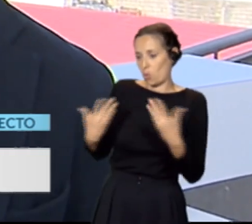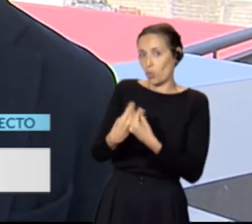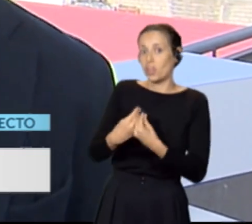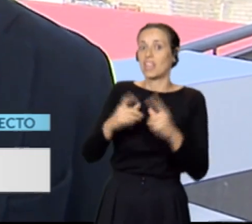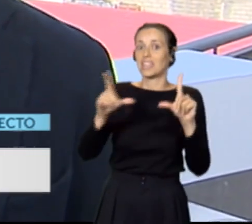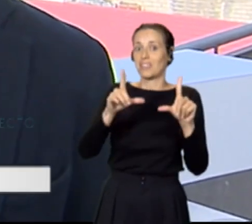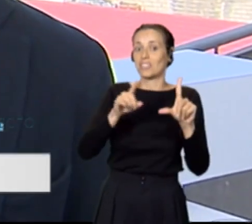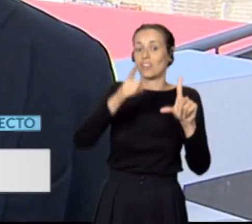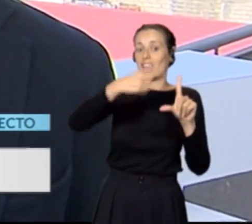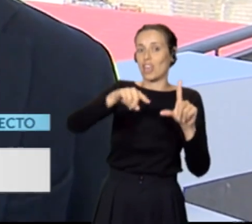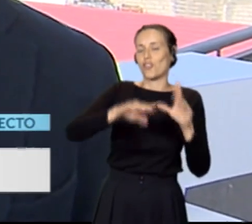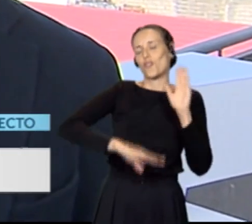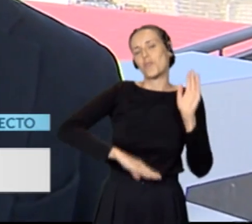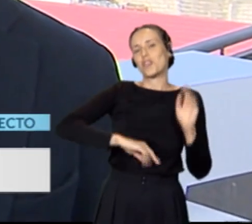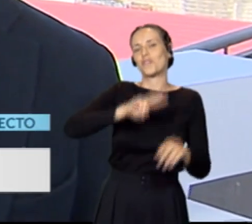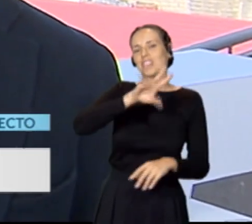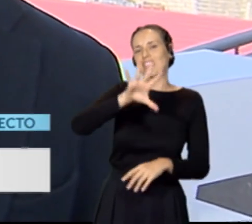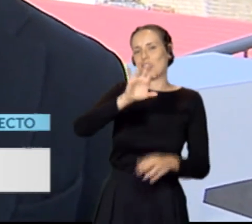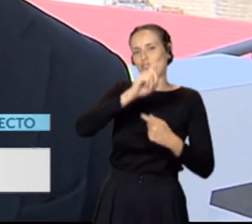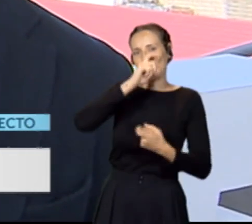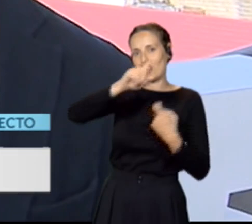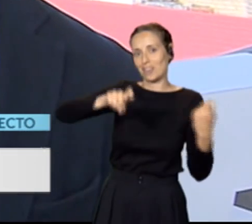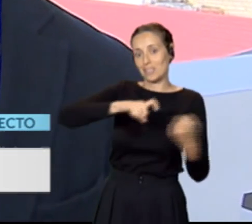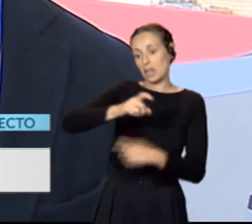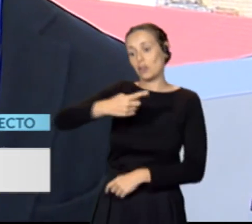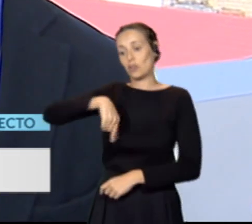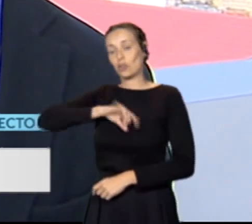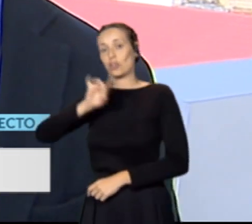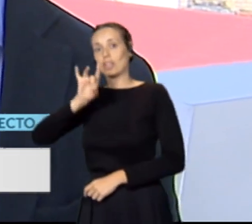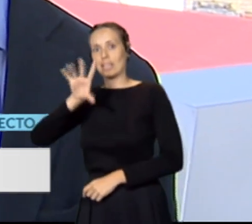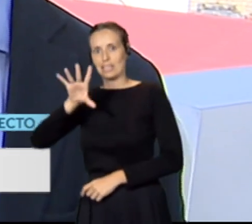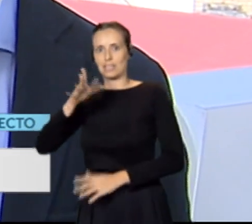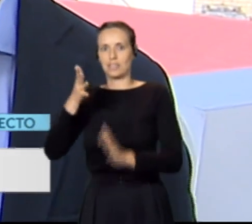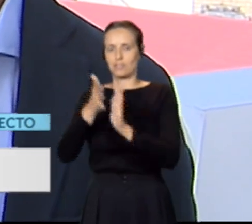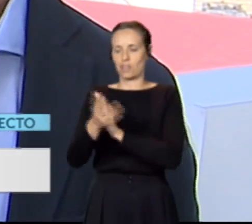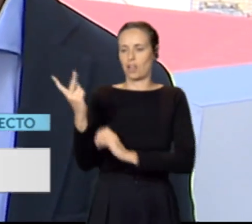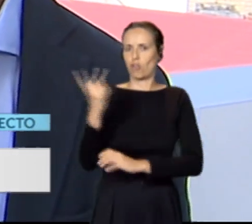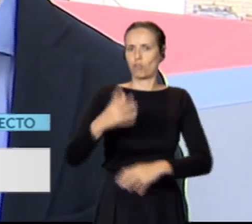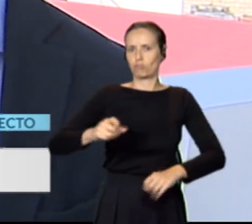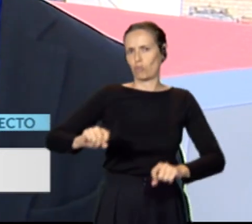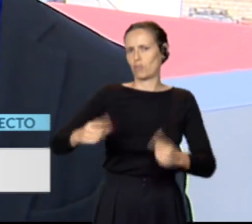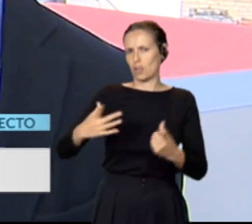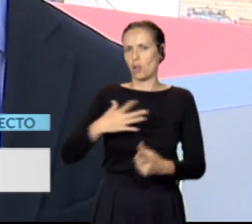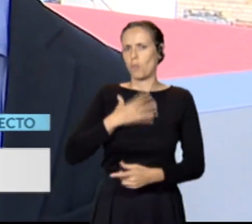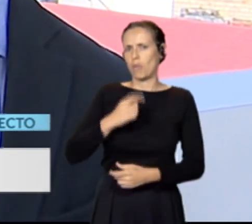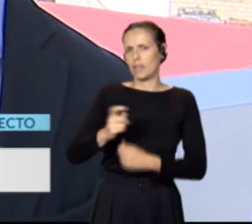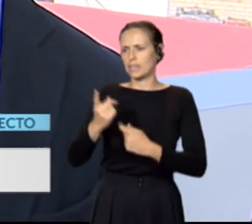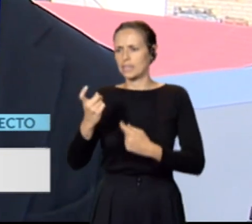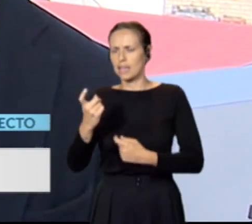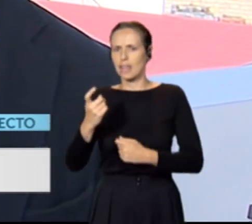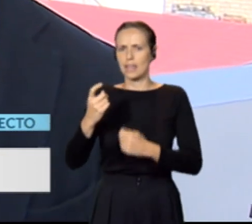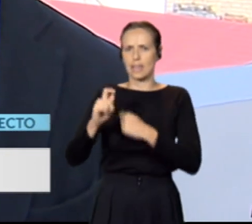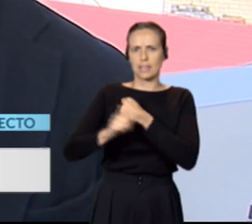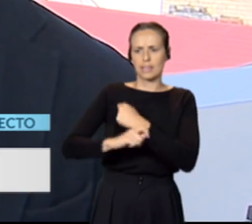años nosotros 15 es un punto de inflexión es un punto que nos va a permitir eh focalizarnos más en las necesidades y las estrategias